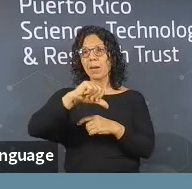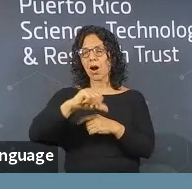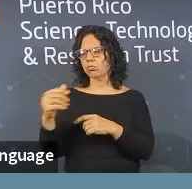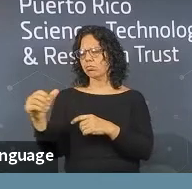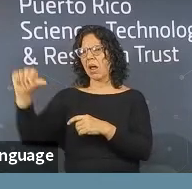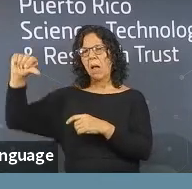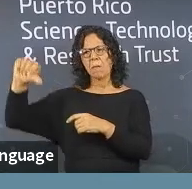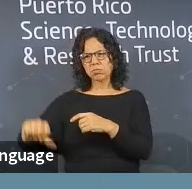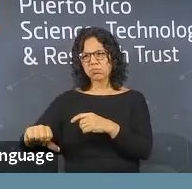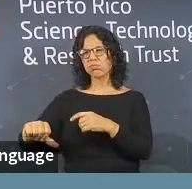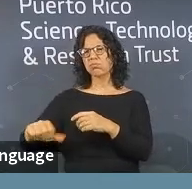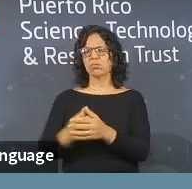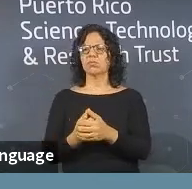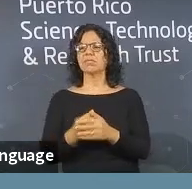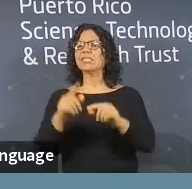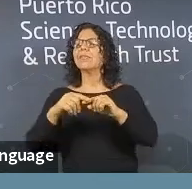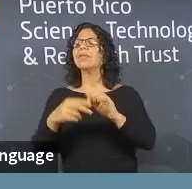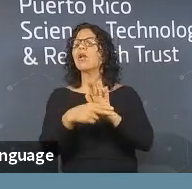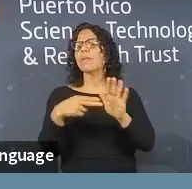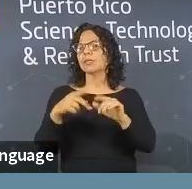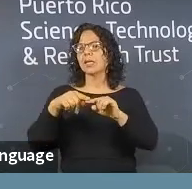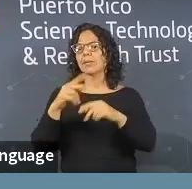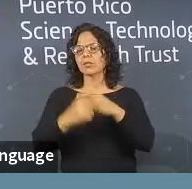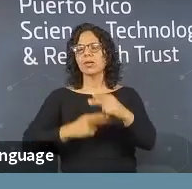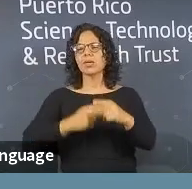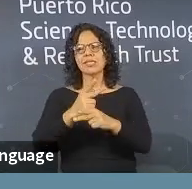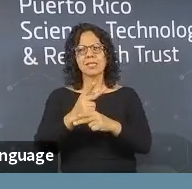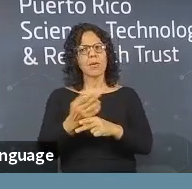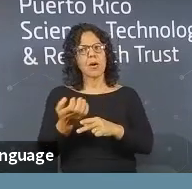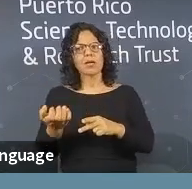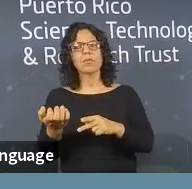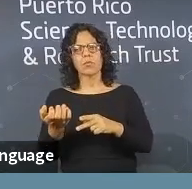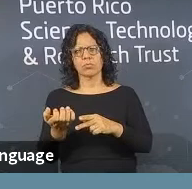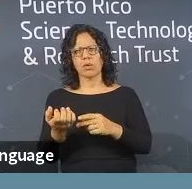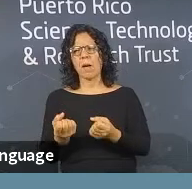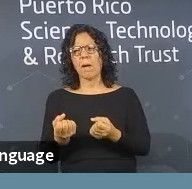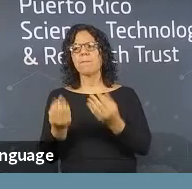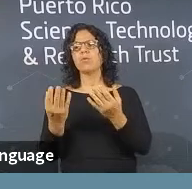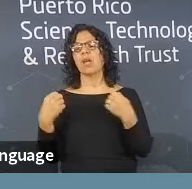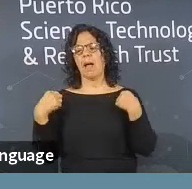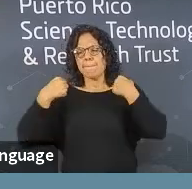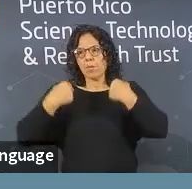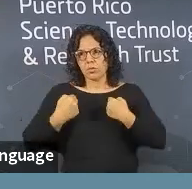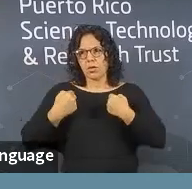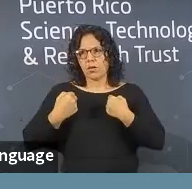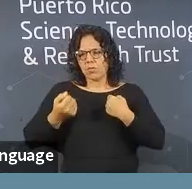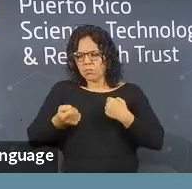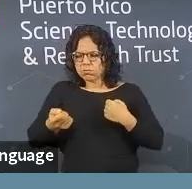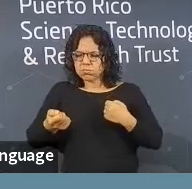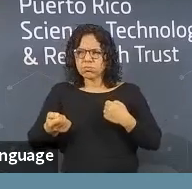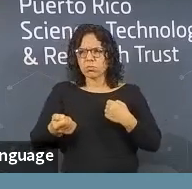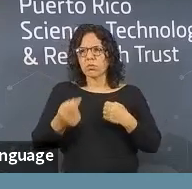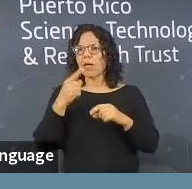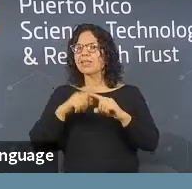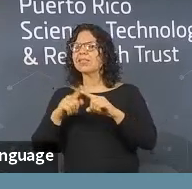de la marca y dependiendo del tipo de boquilla que es, muchas de esas motomochilas van a tener diferentes tipos de